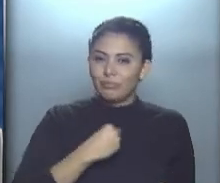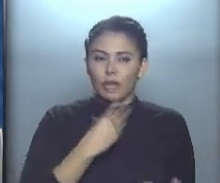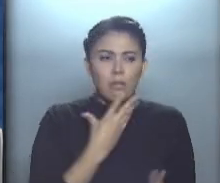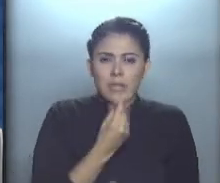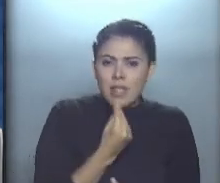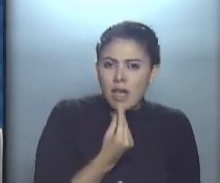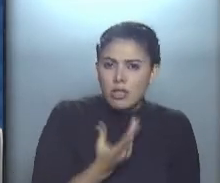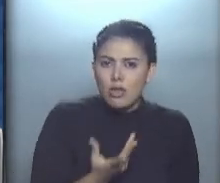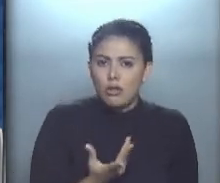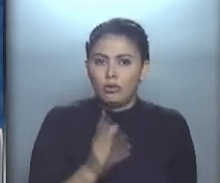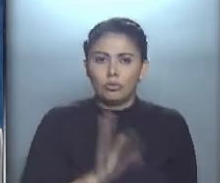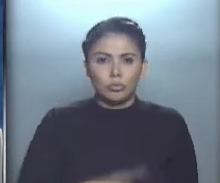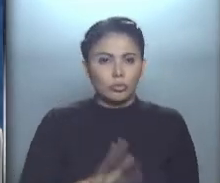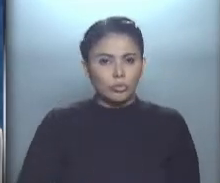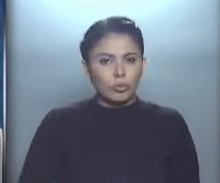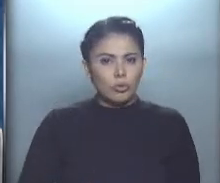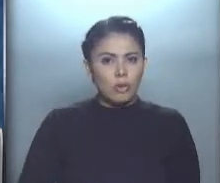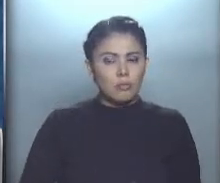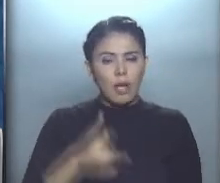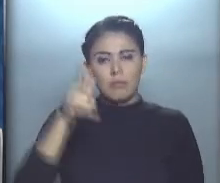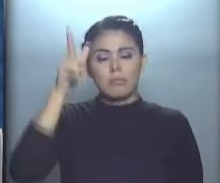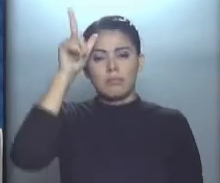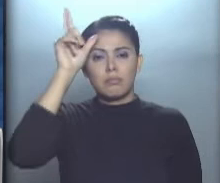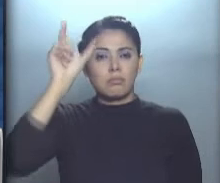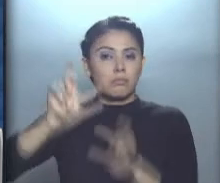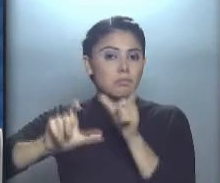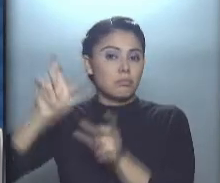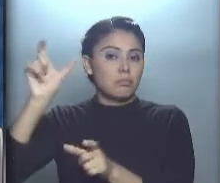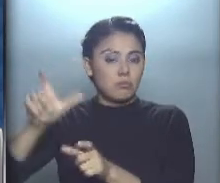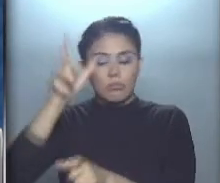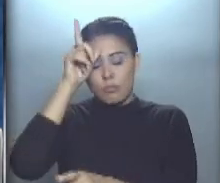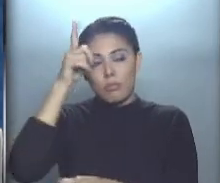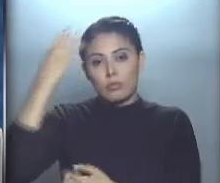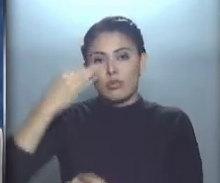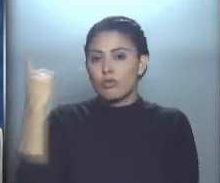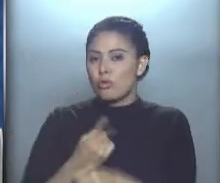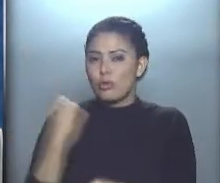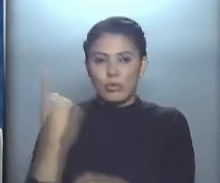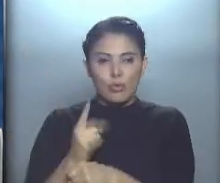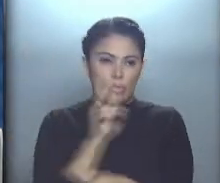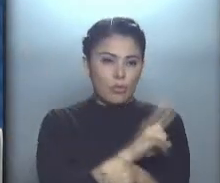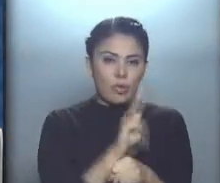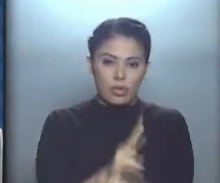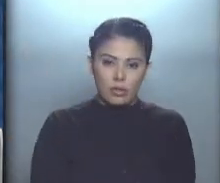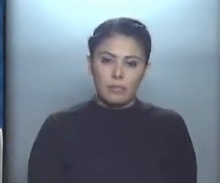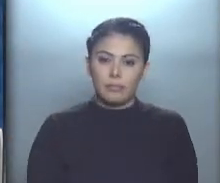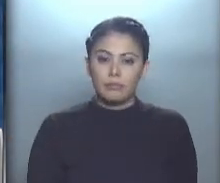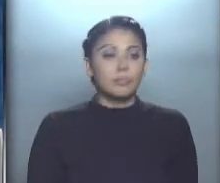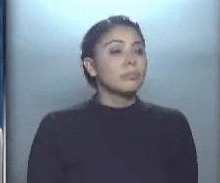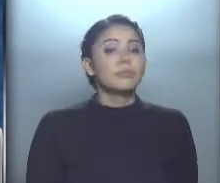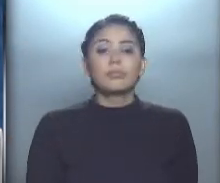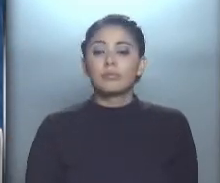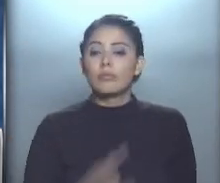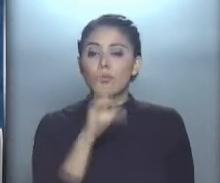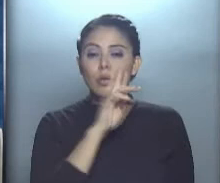miedo producto de la incapacidad de las fuerzas de seguridad para protegerlos. Buen